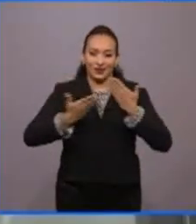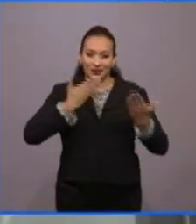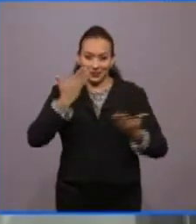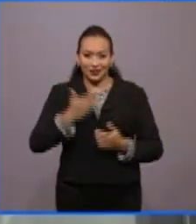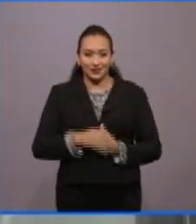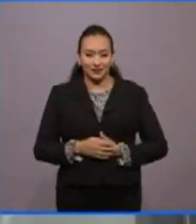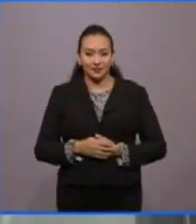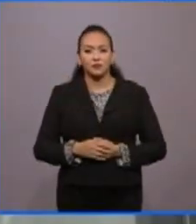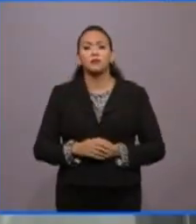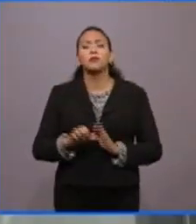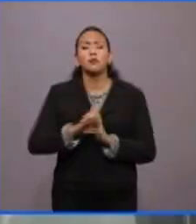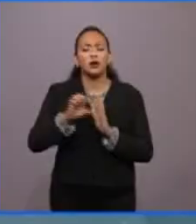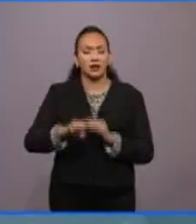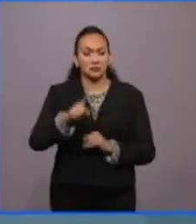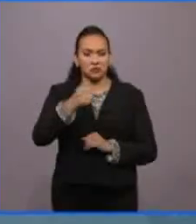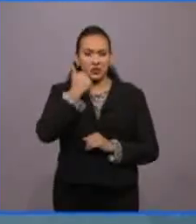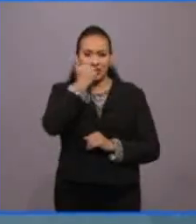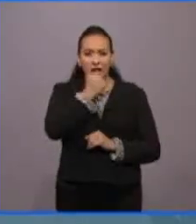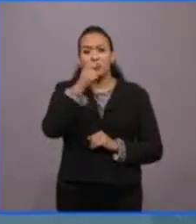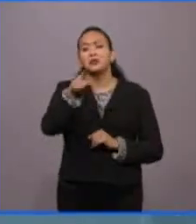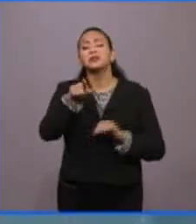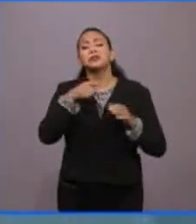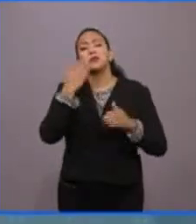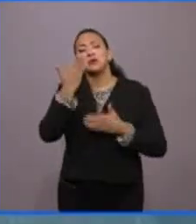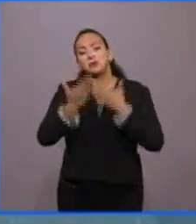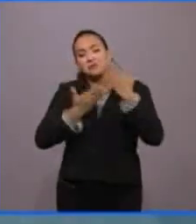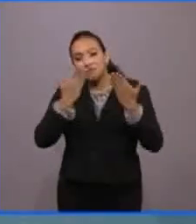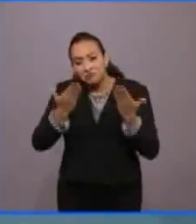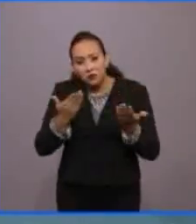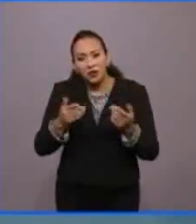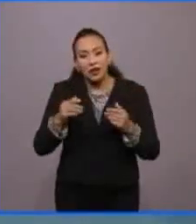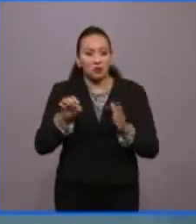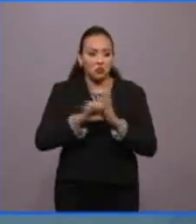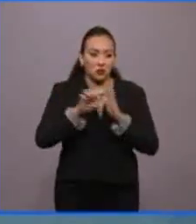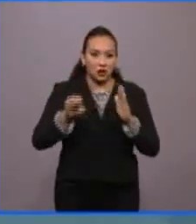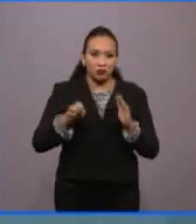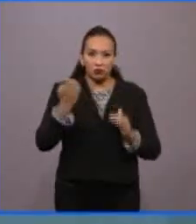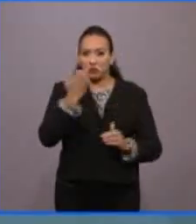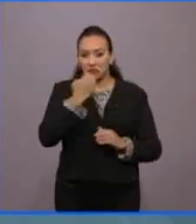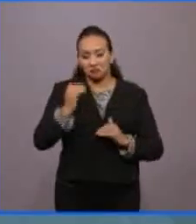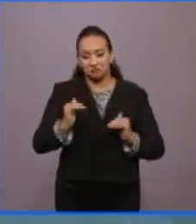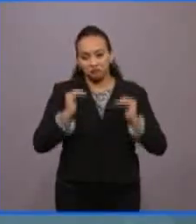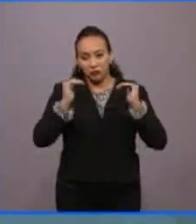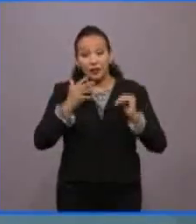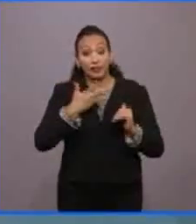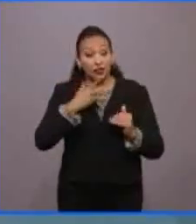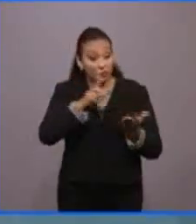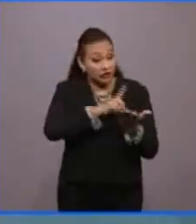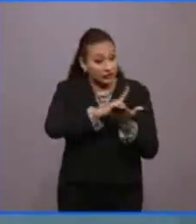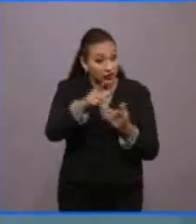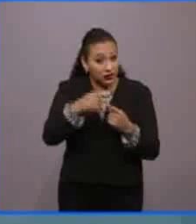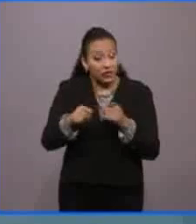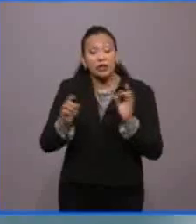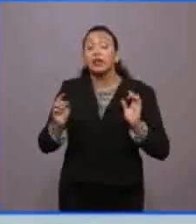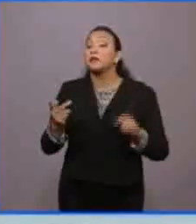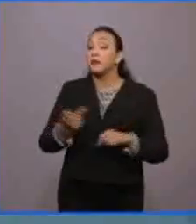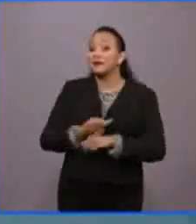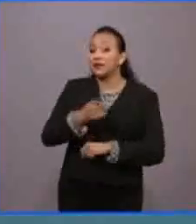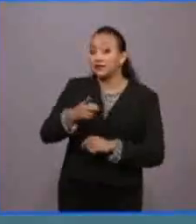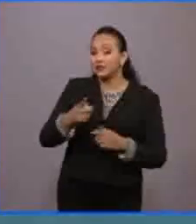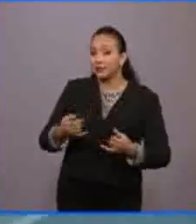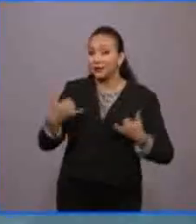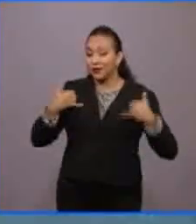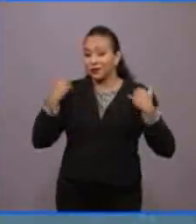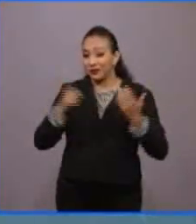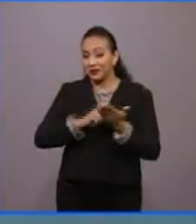estudiantes. Recordó que como estudiantes de alguna institución de educación superior tienen diversos derechos que en caso de no respetarse pueden